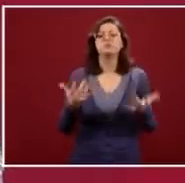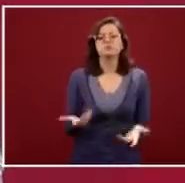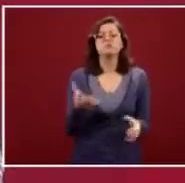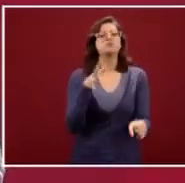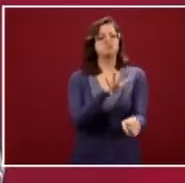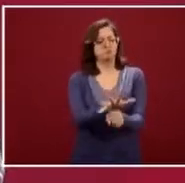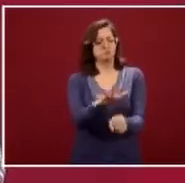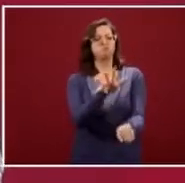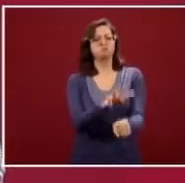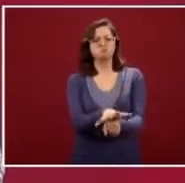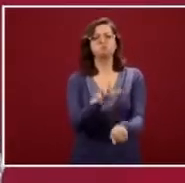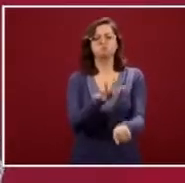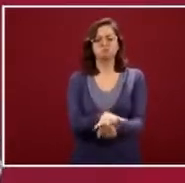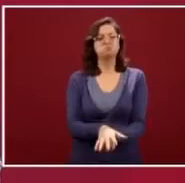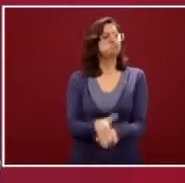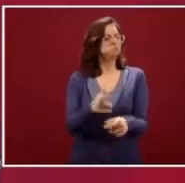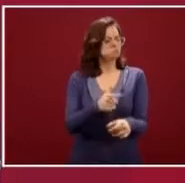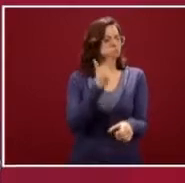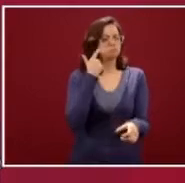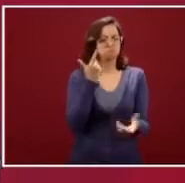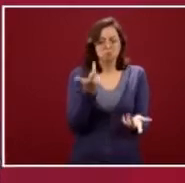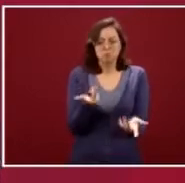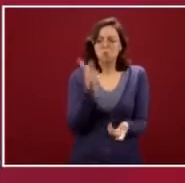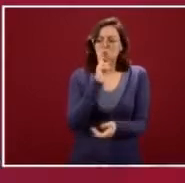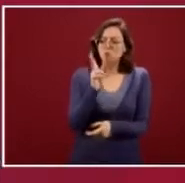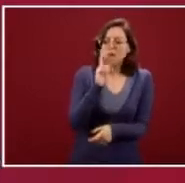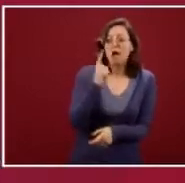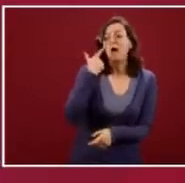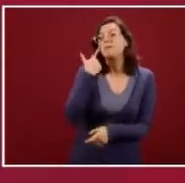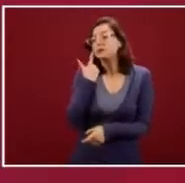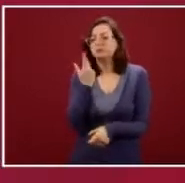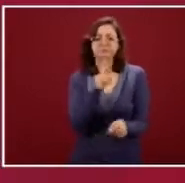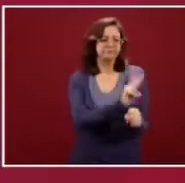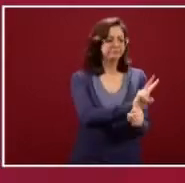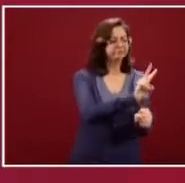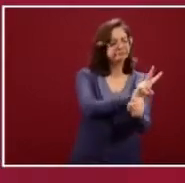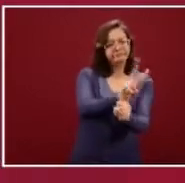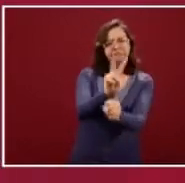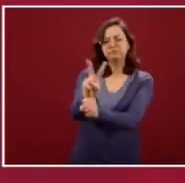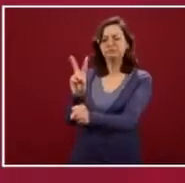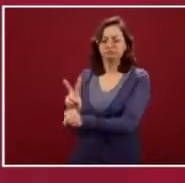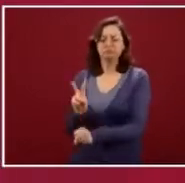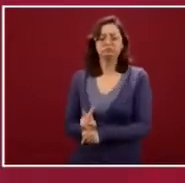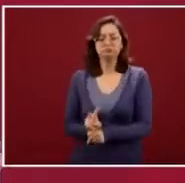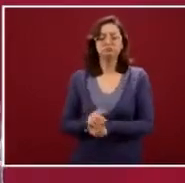los propósitos para los que está diseñada la prueba, que es la vigilancia epidemiológica.